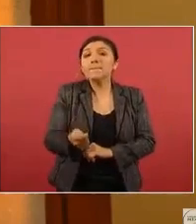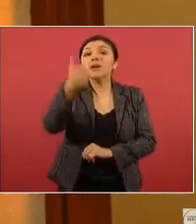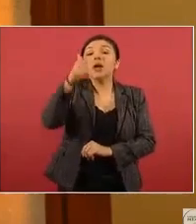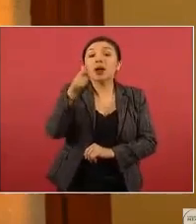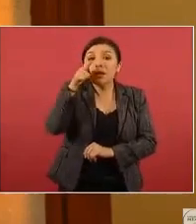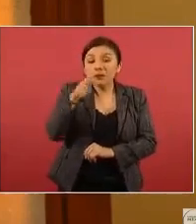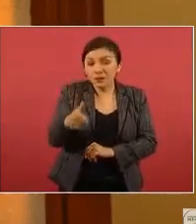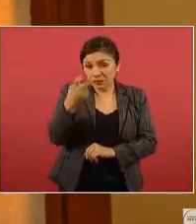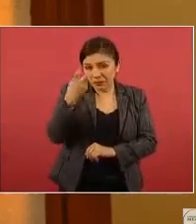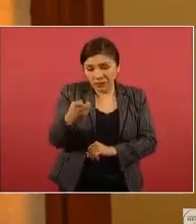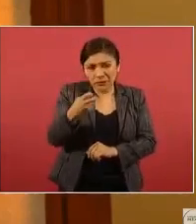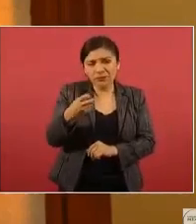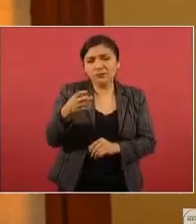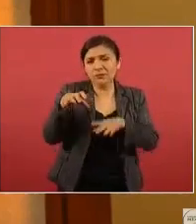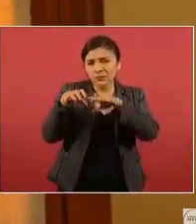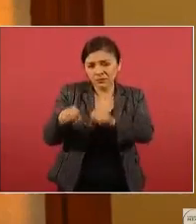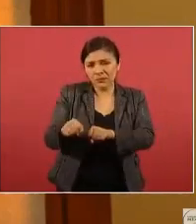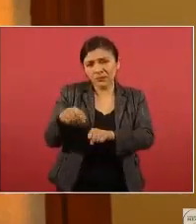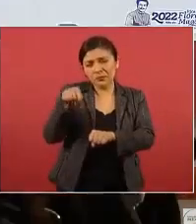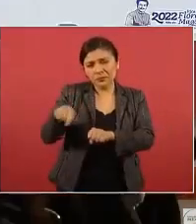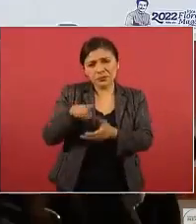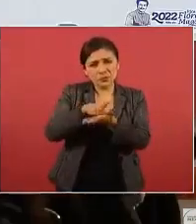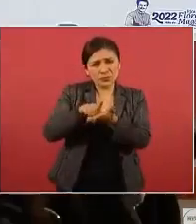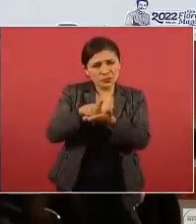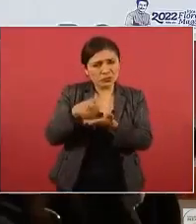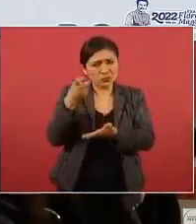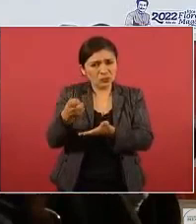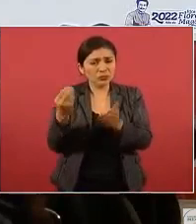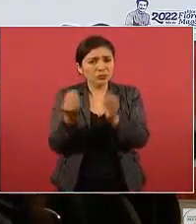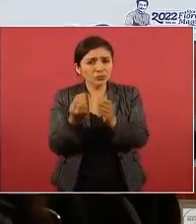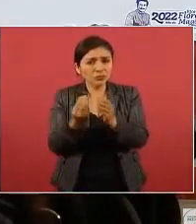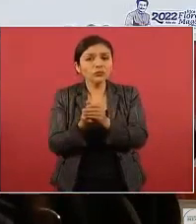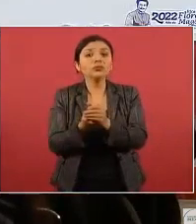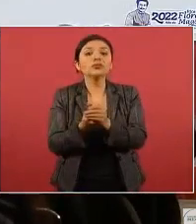este de este enervante